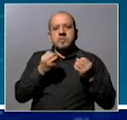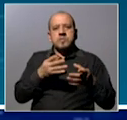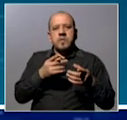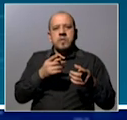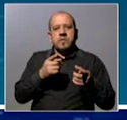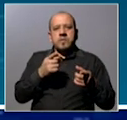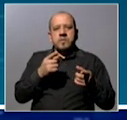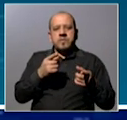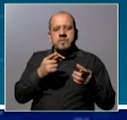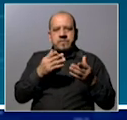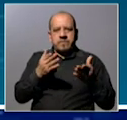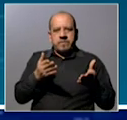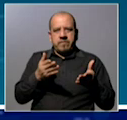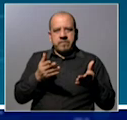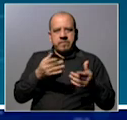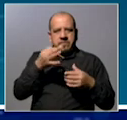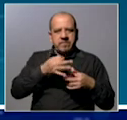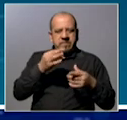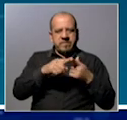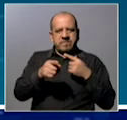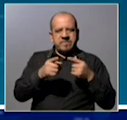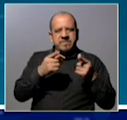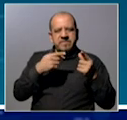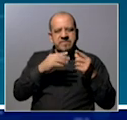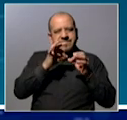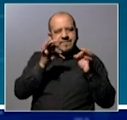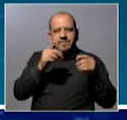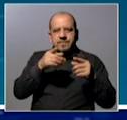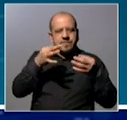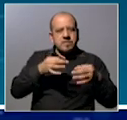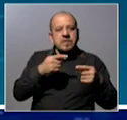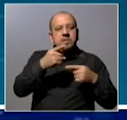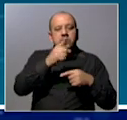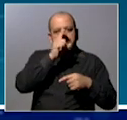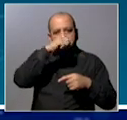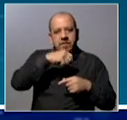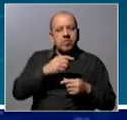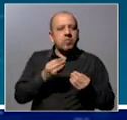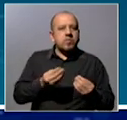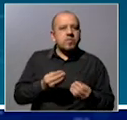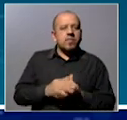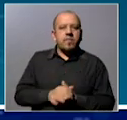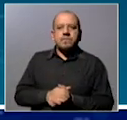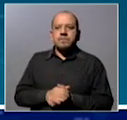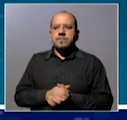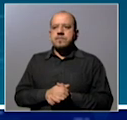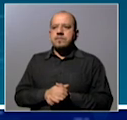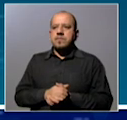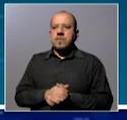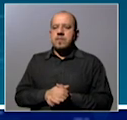estaba bastante segura o encaminada en la elección en Montevideo? Yo creo